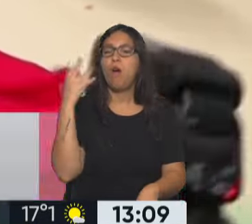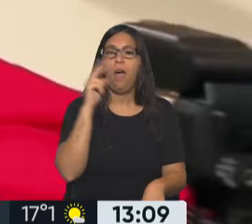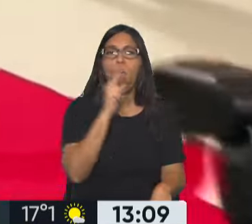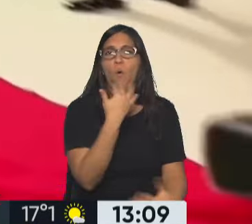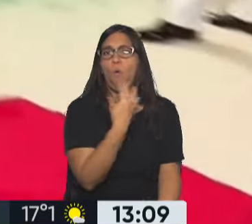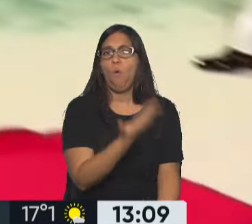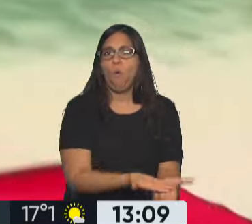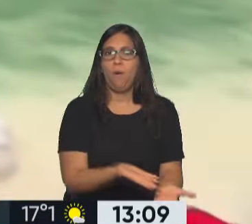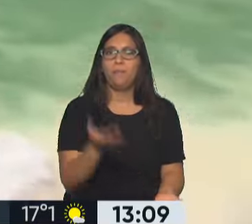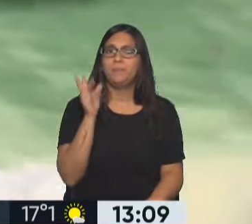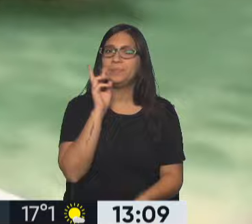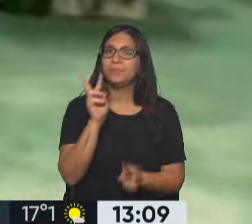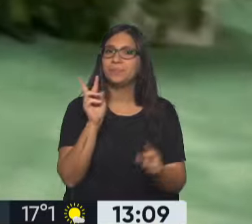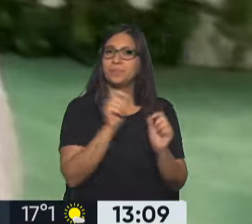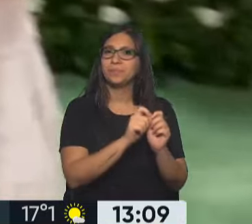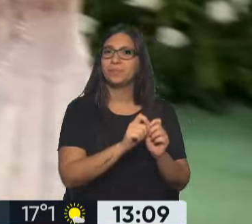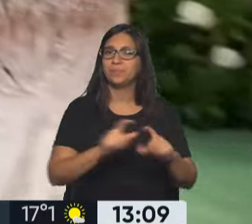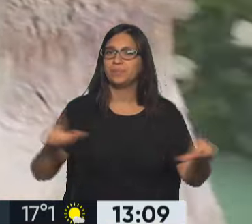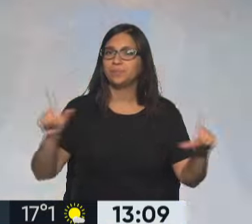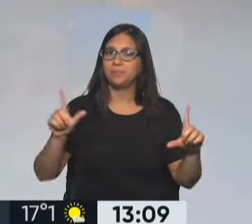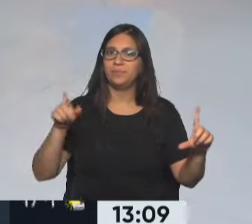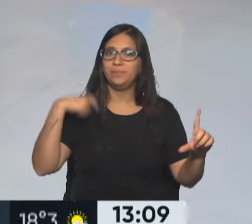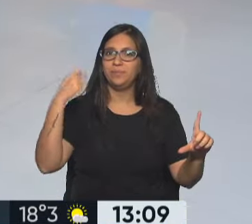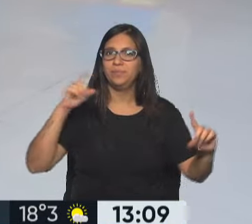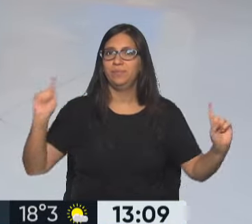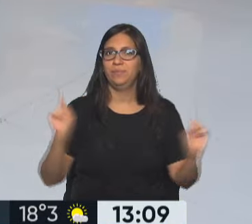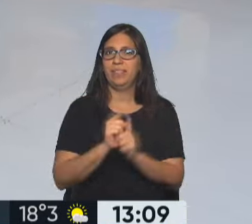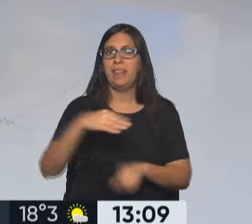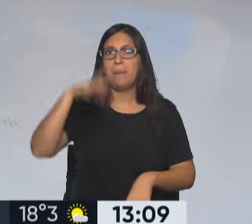está parte de lo que se vio en la gala del Met, en la alfombra roja más importante del mundo.